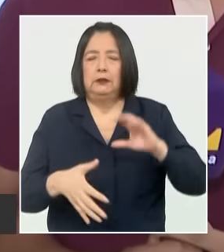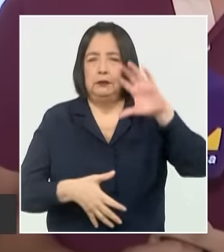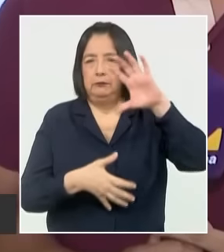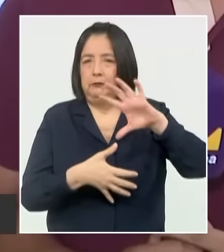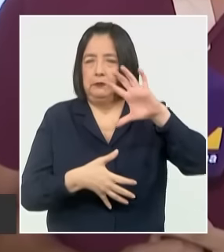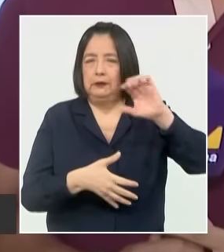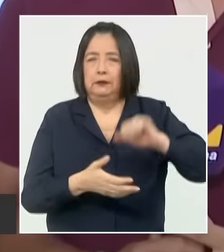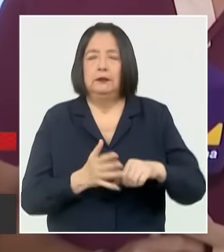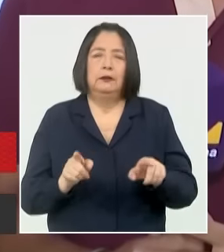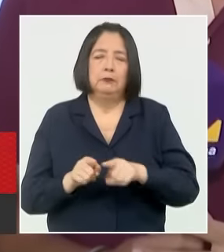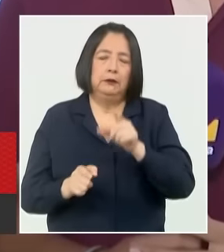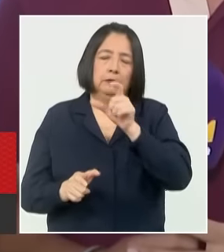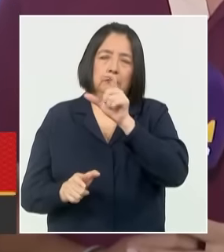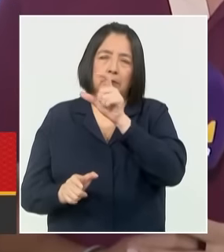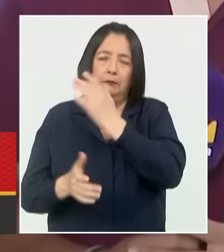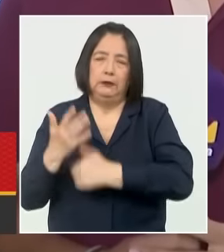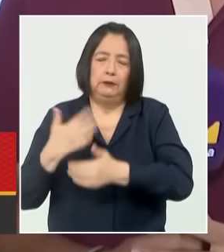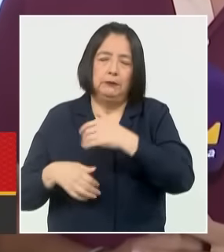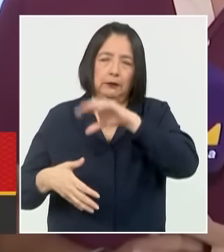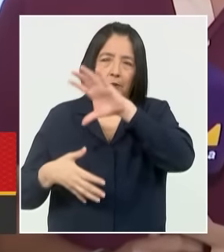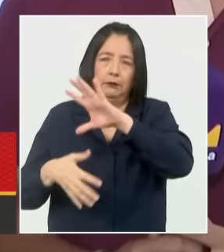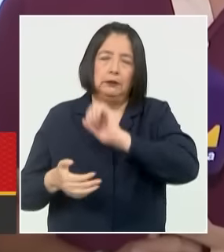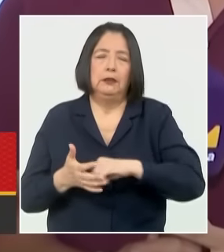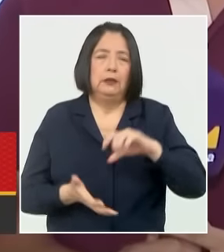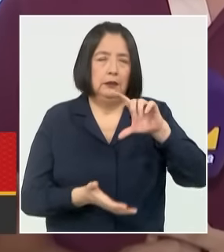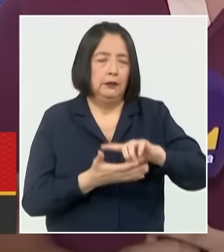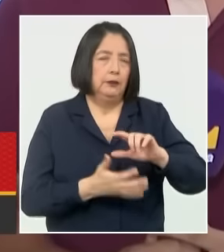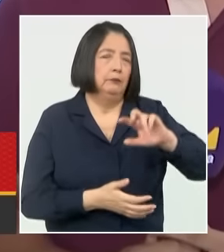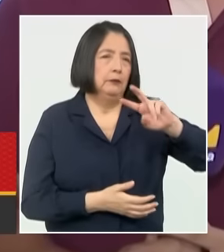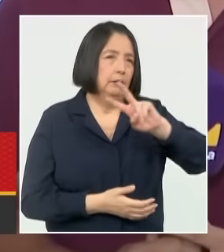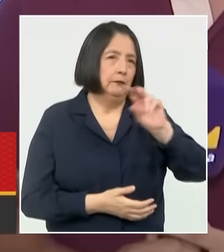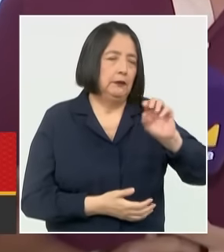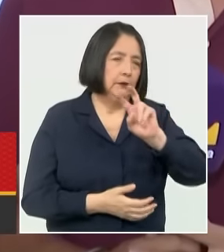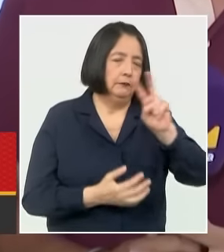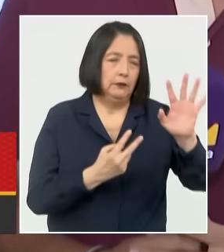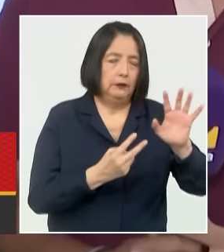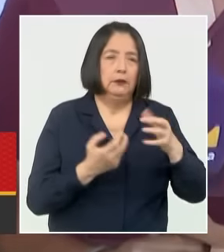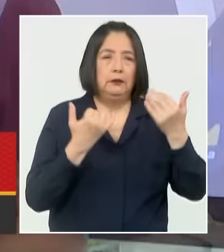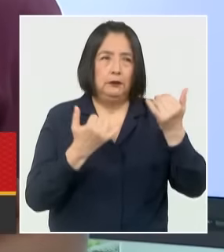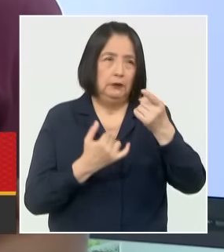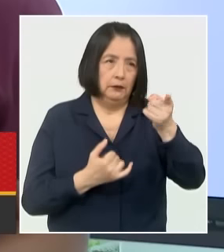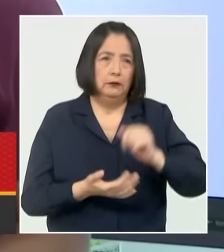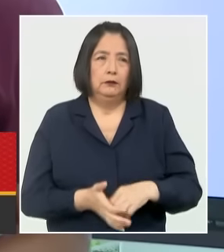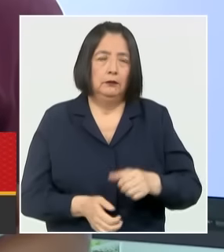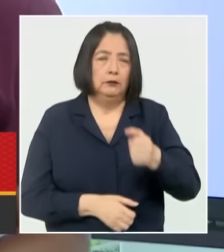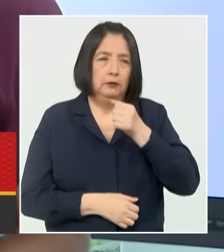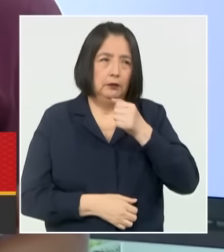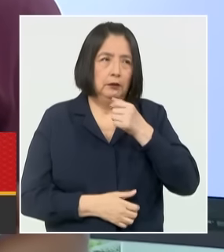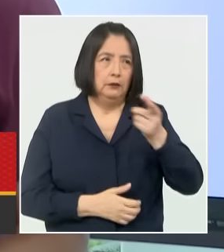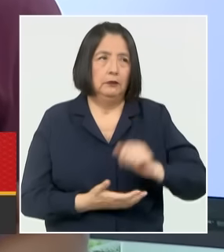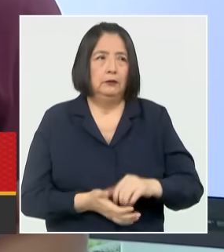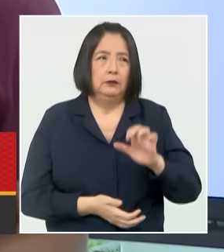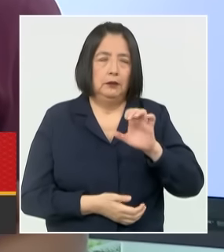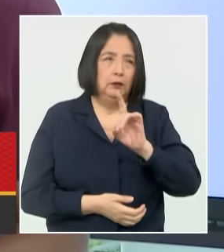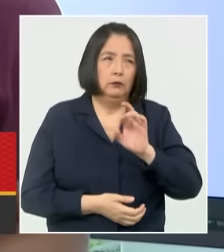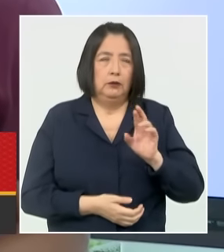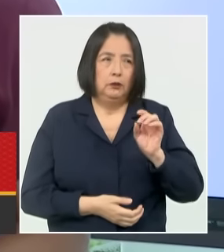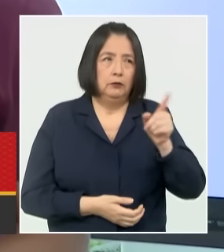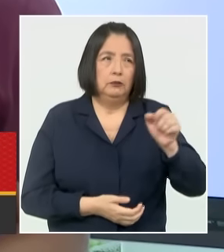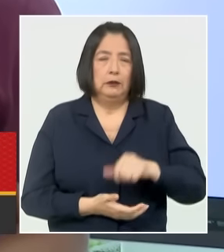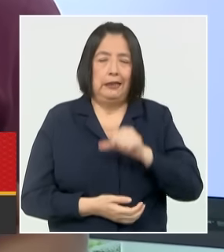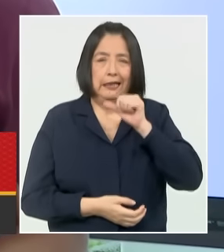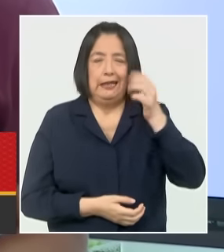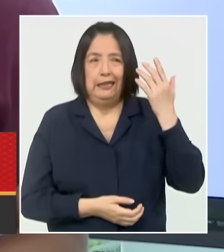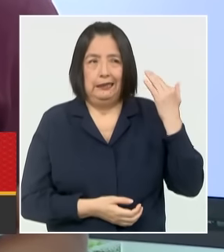Panamericanos y para Panamericanos, Lima 2027. Así es que vamos con Ángel Leiva, que está con Eduardo Romay, que el día de